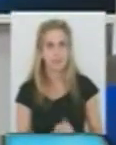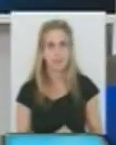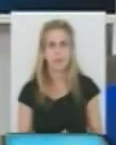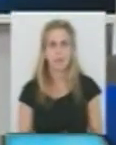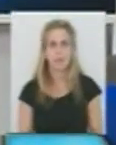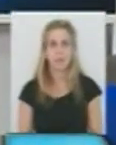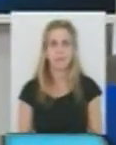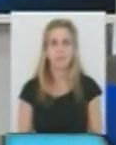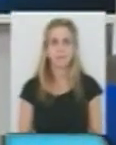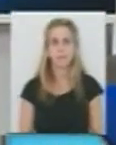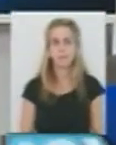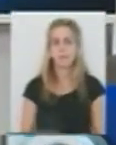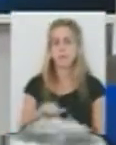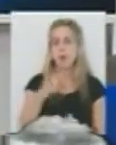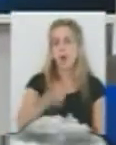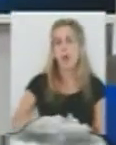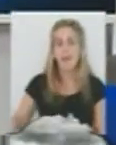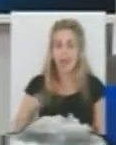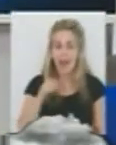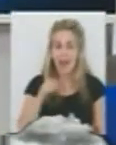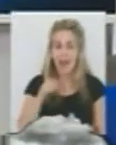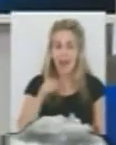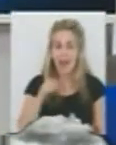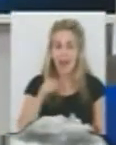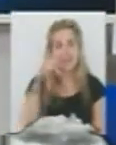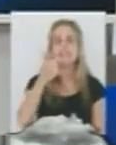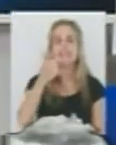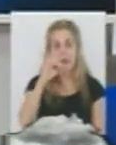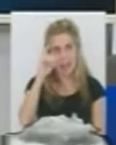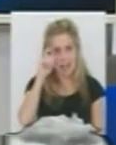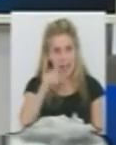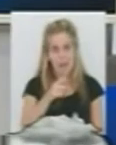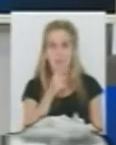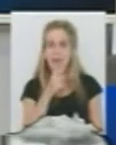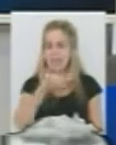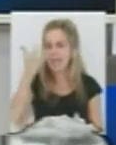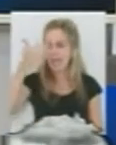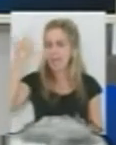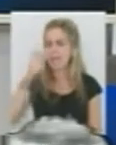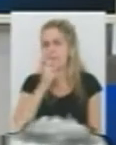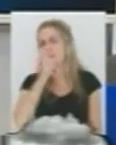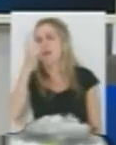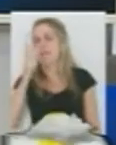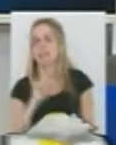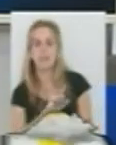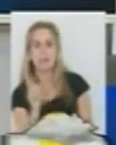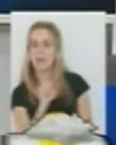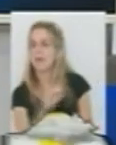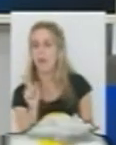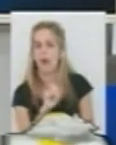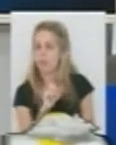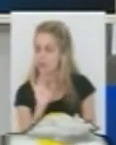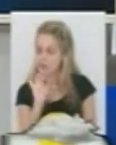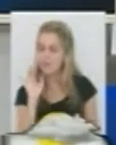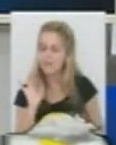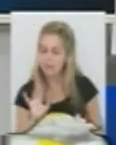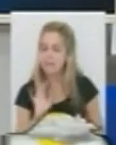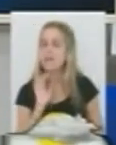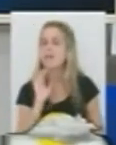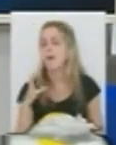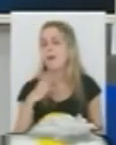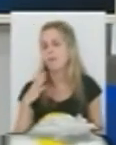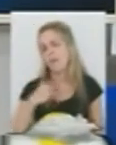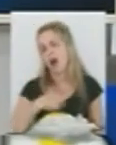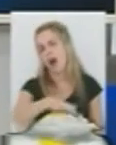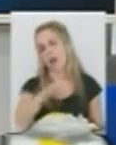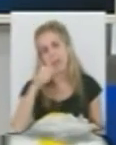La novedad es que Insaurralde no la tiene tan fácil como todos pensaban. Y yo acá meto el efecto volatilidad. Sí, falta todo el interior de